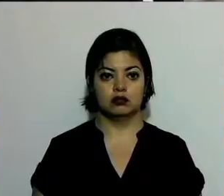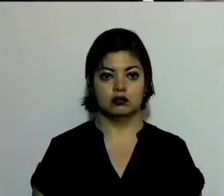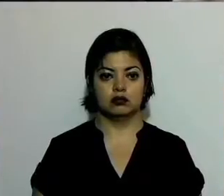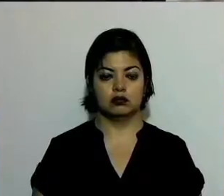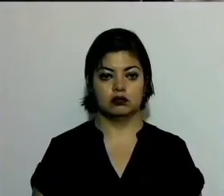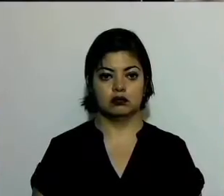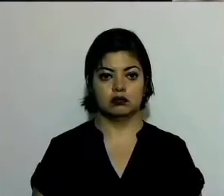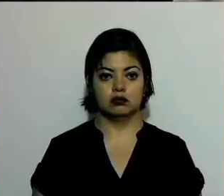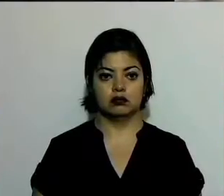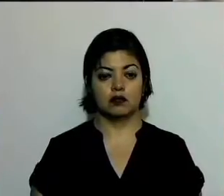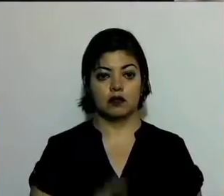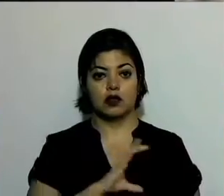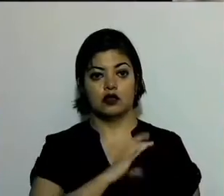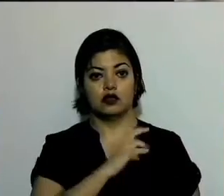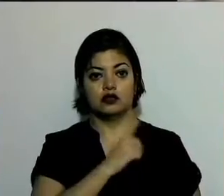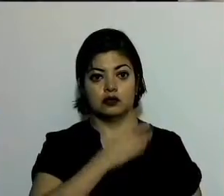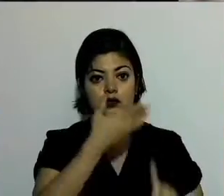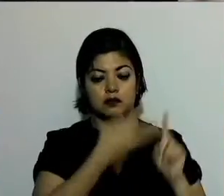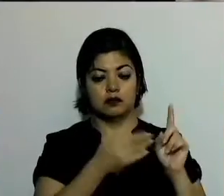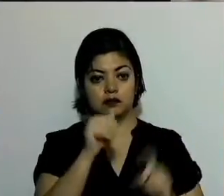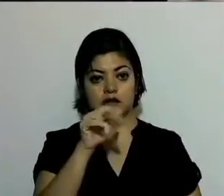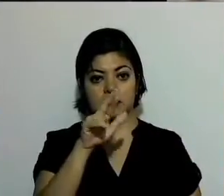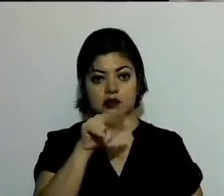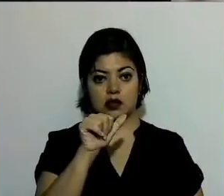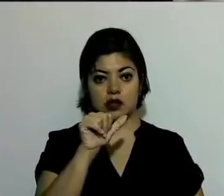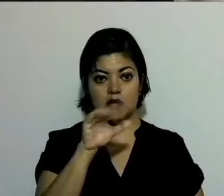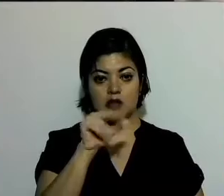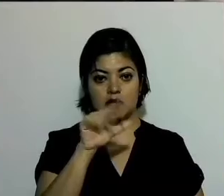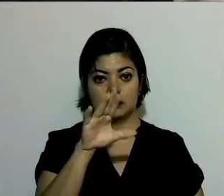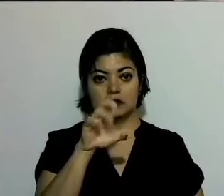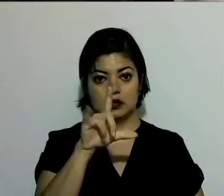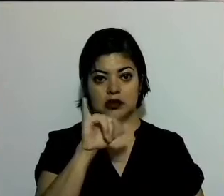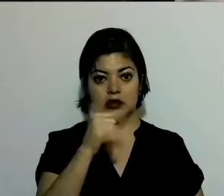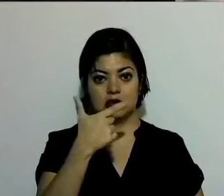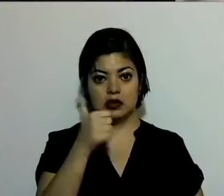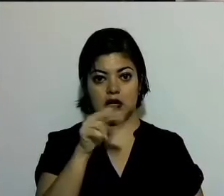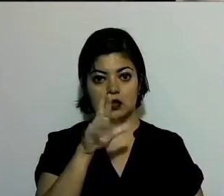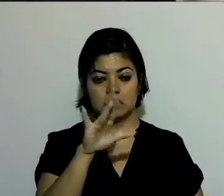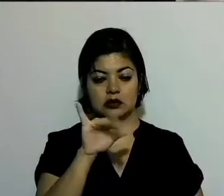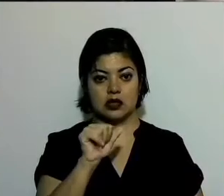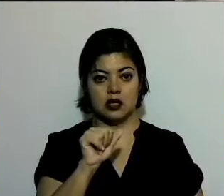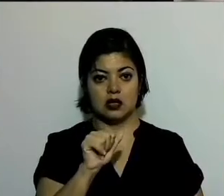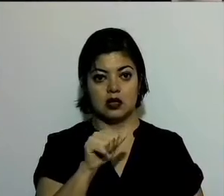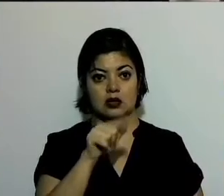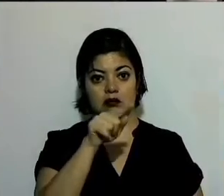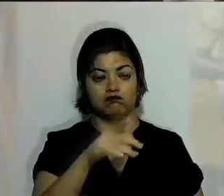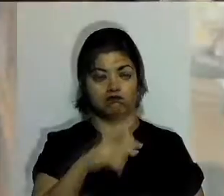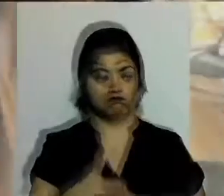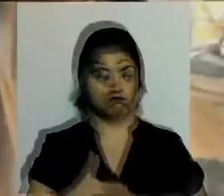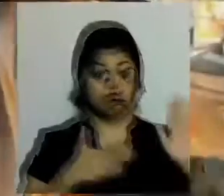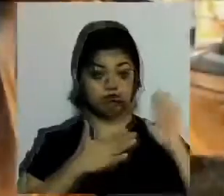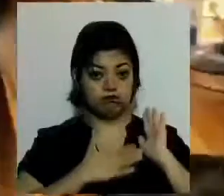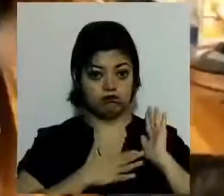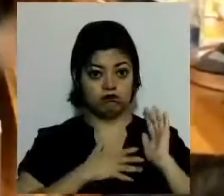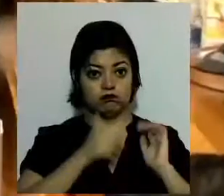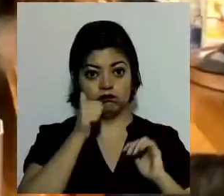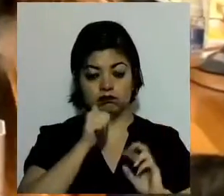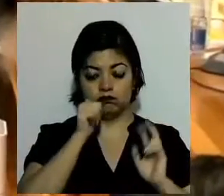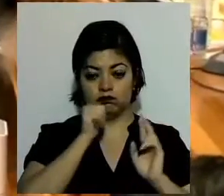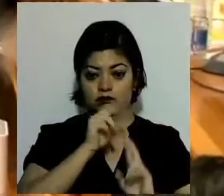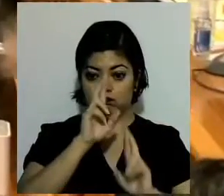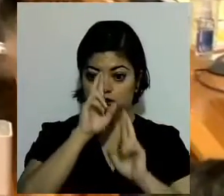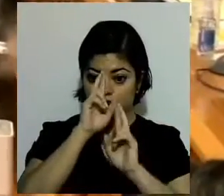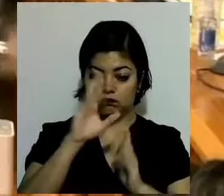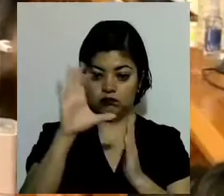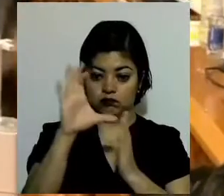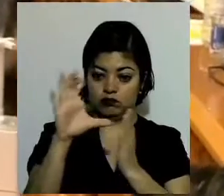Ciudadana Mirna Araceli García Morón, protesta guardar y hacer guardar la